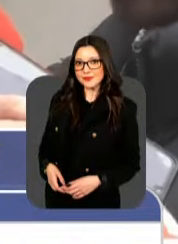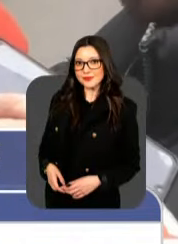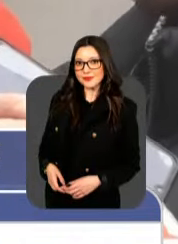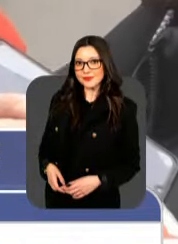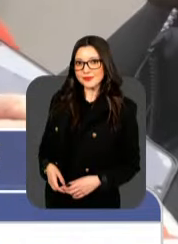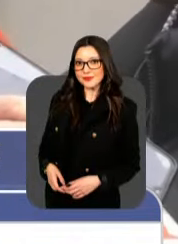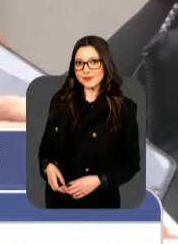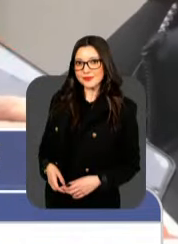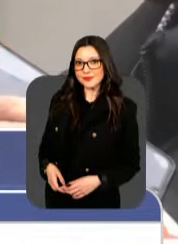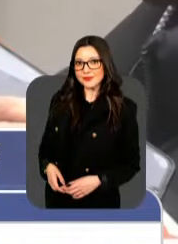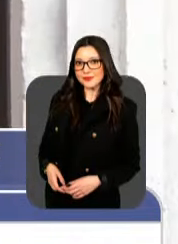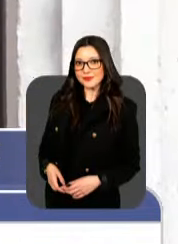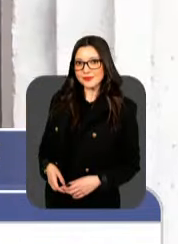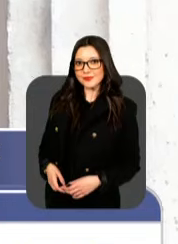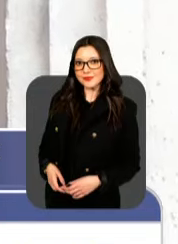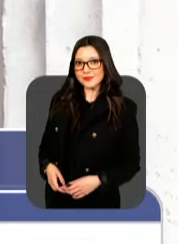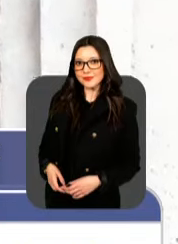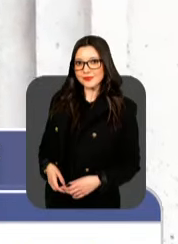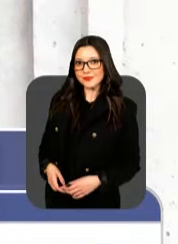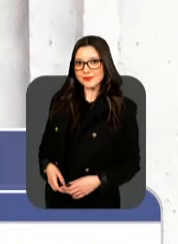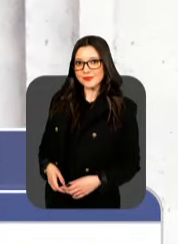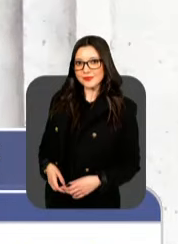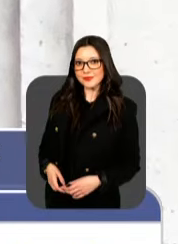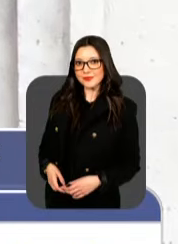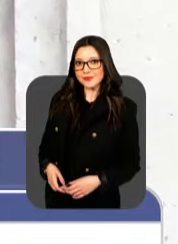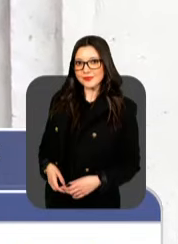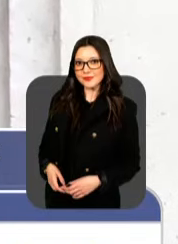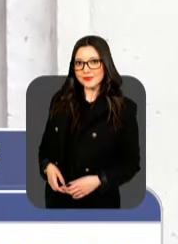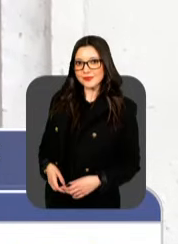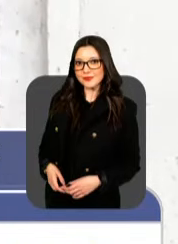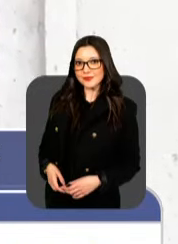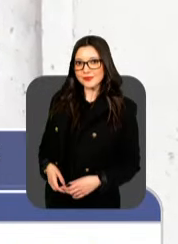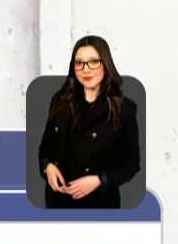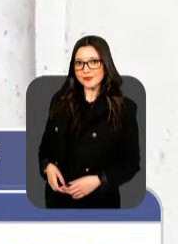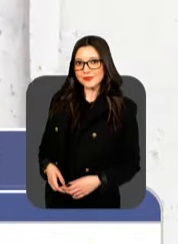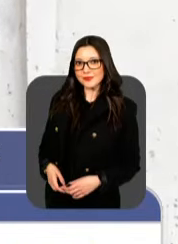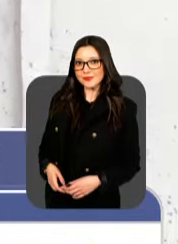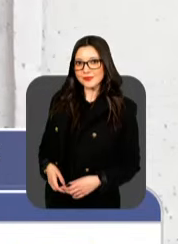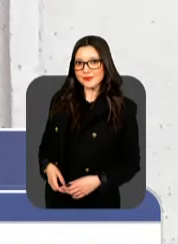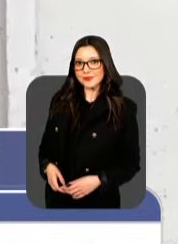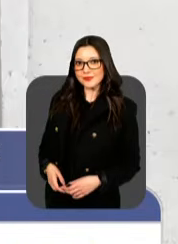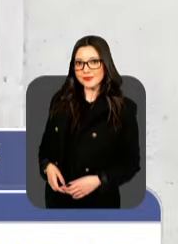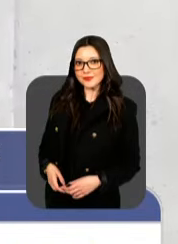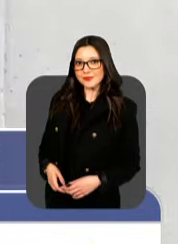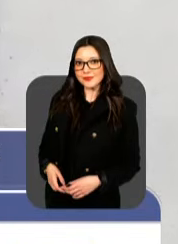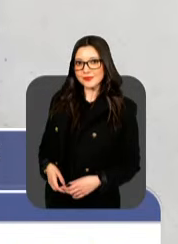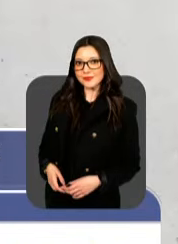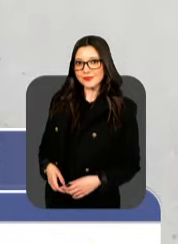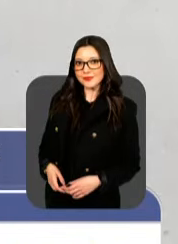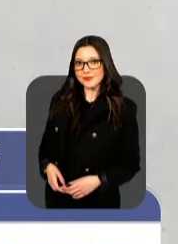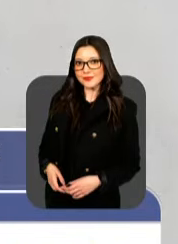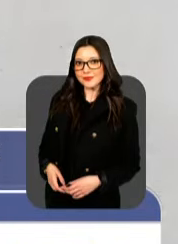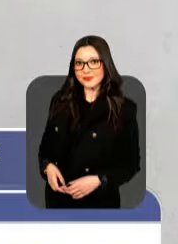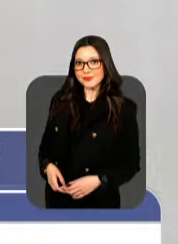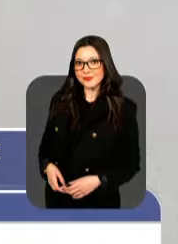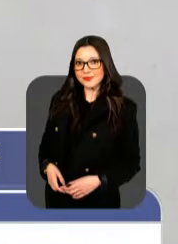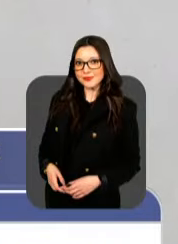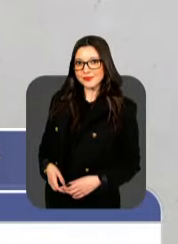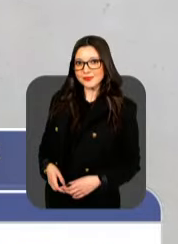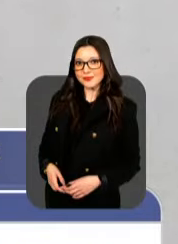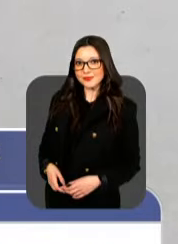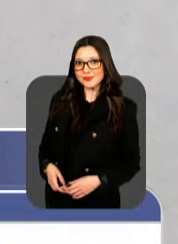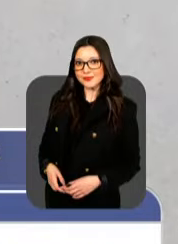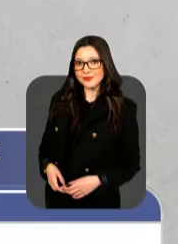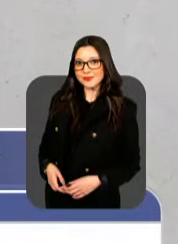estar conversándose. Esto considerando que, por ejemplo, hablamos esta mañana con la presidenta de la Federación Regionalista Verde